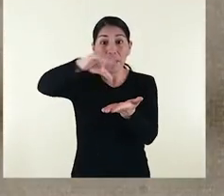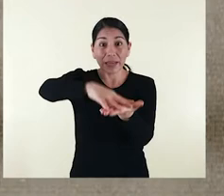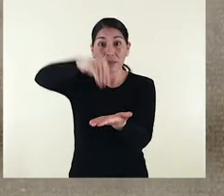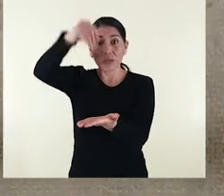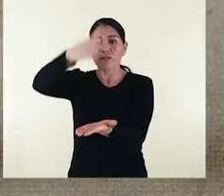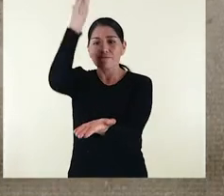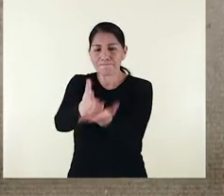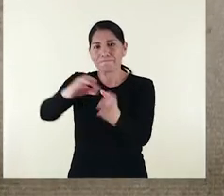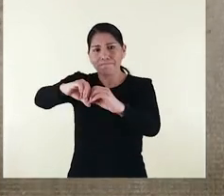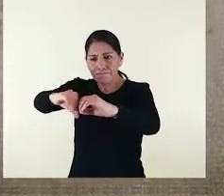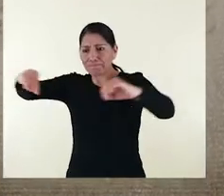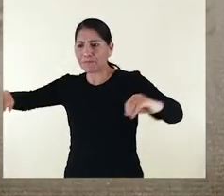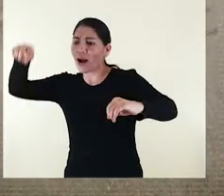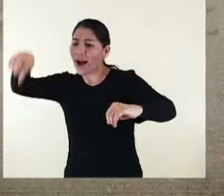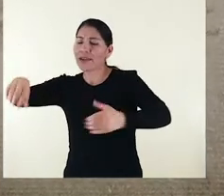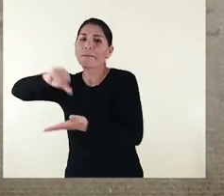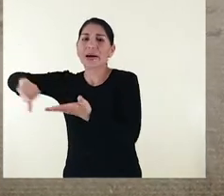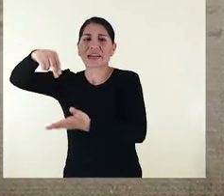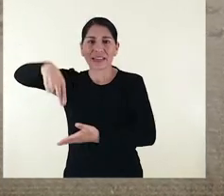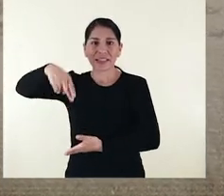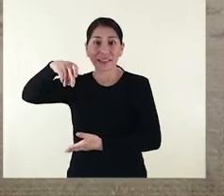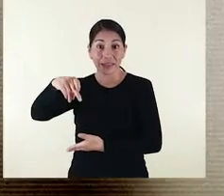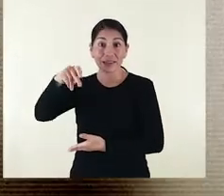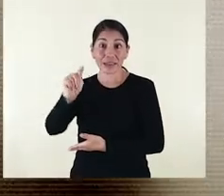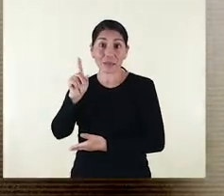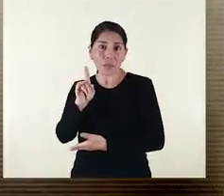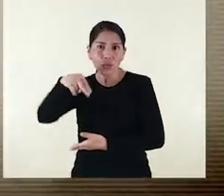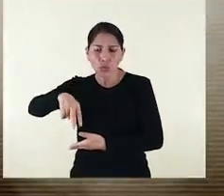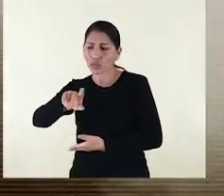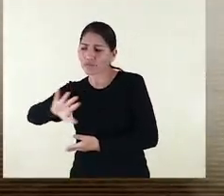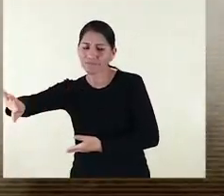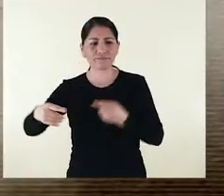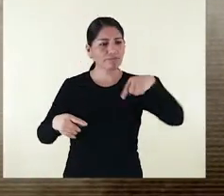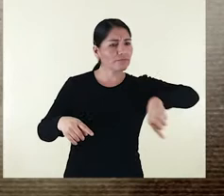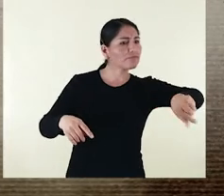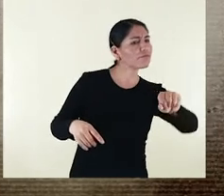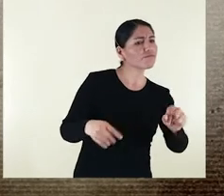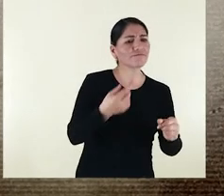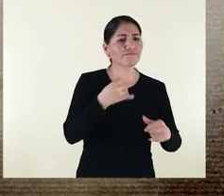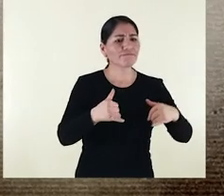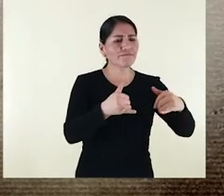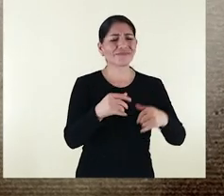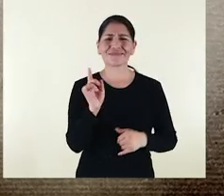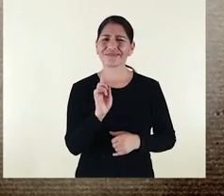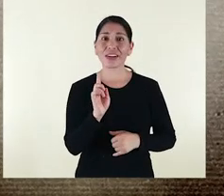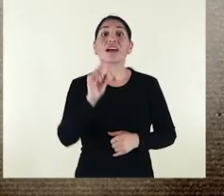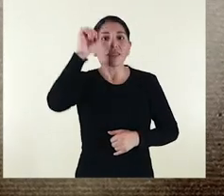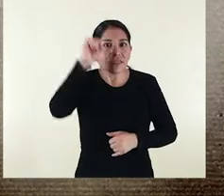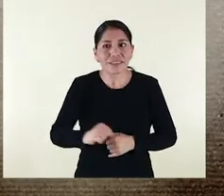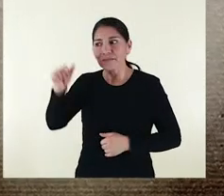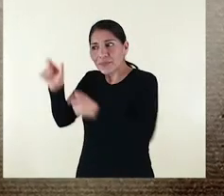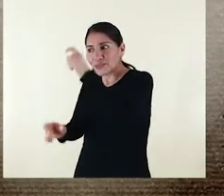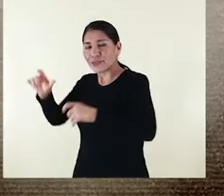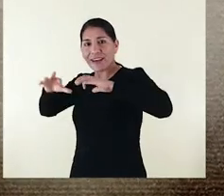el Parque de la Exposición en 2, dejando a un lado el Parque Neptuno. Aún así, este fue un verdadero paseo que la aristocracia disfrutó